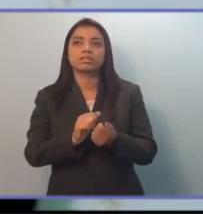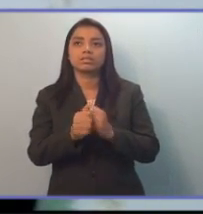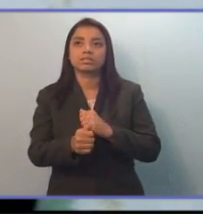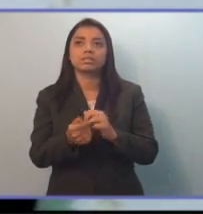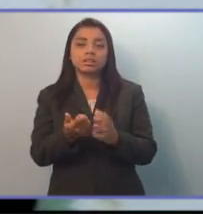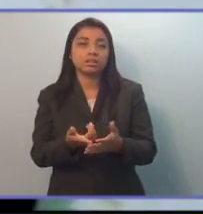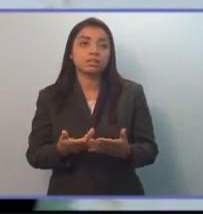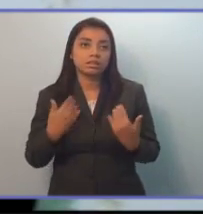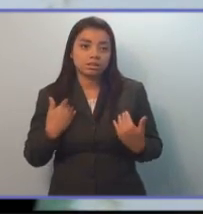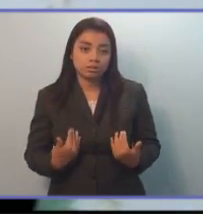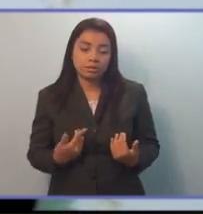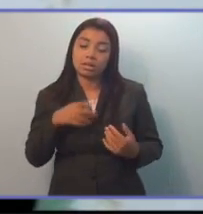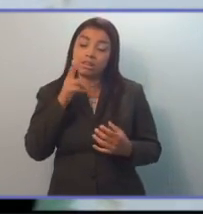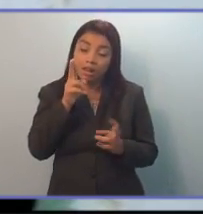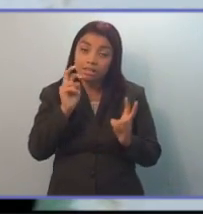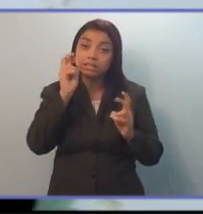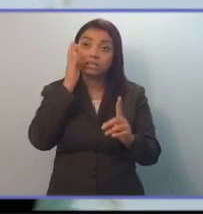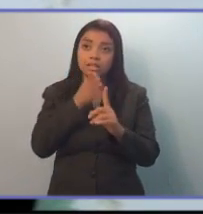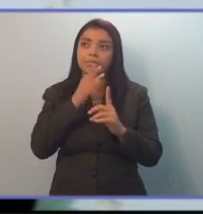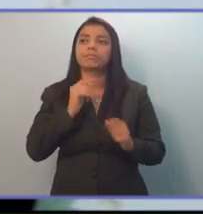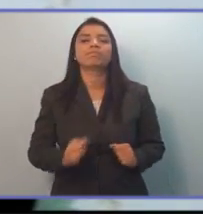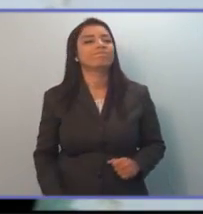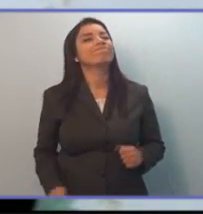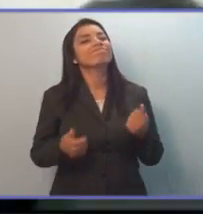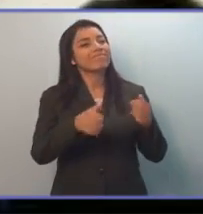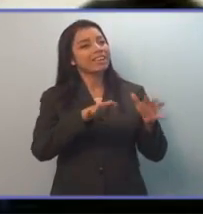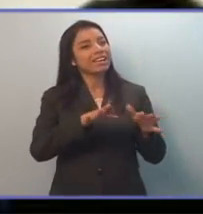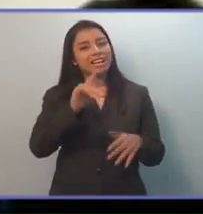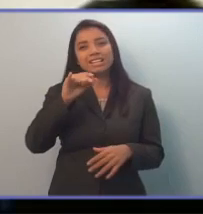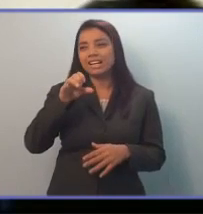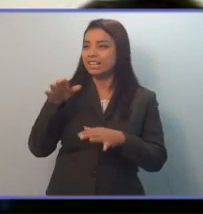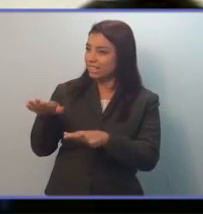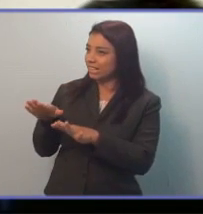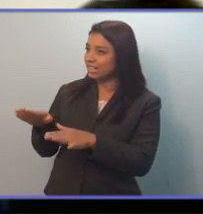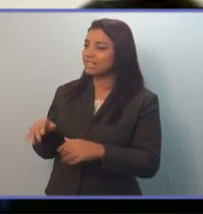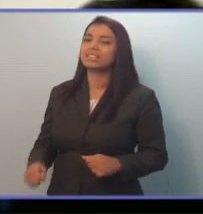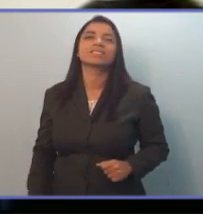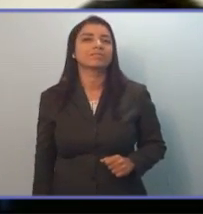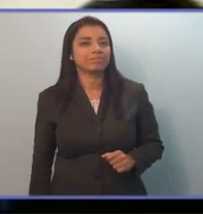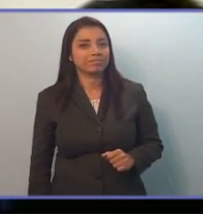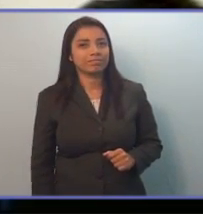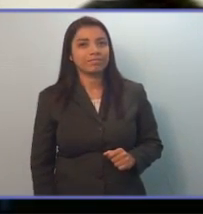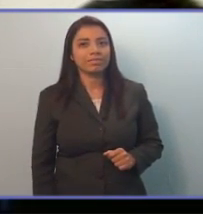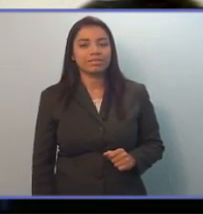el respeto a los derechos humanos, a eso se refiere. Muchísimas gracias, licenciado. Gracias.